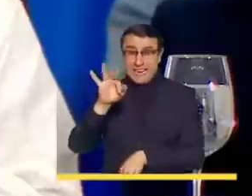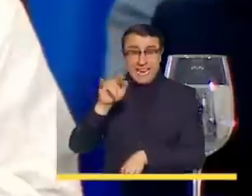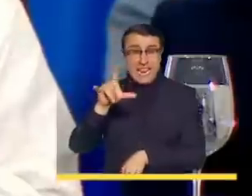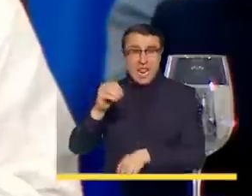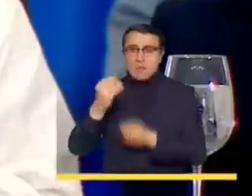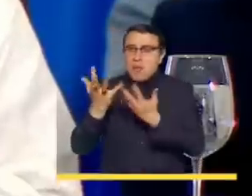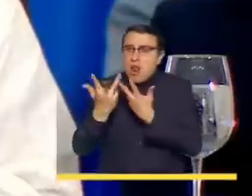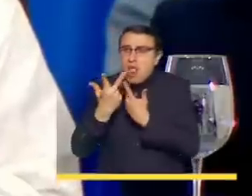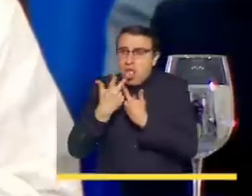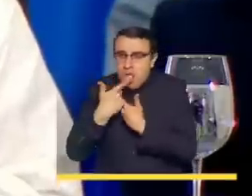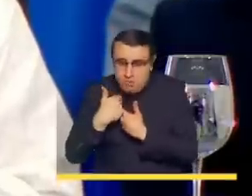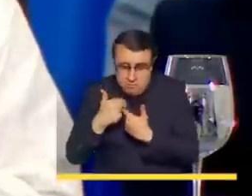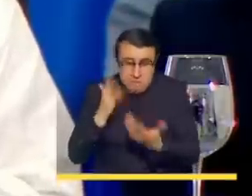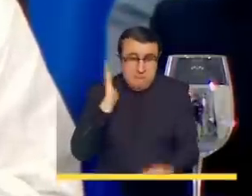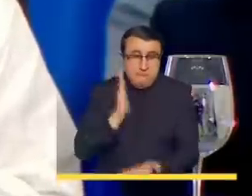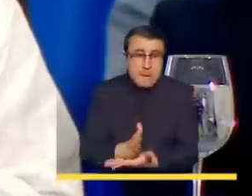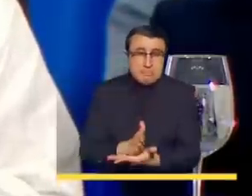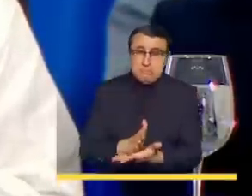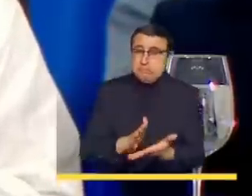No es un asunto nada más